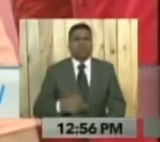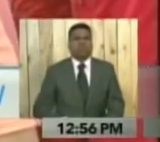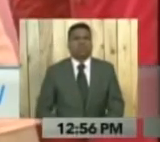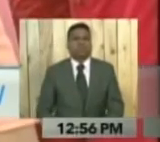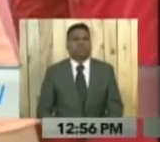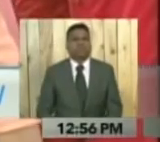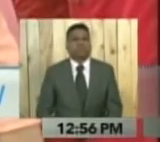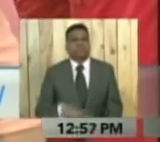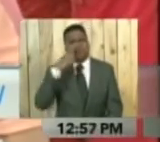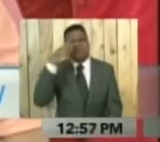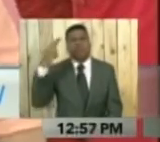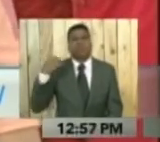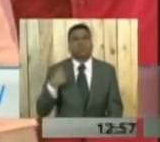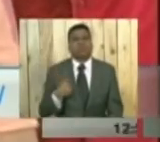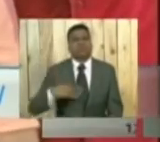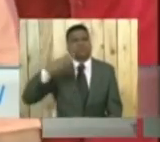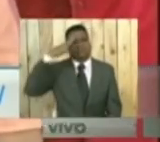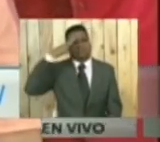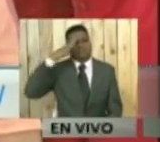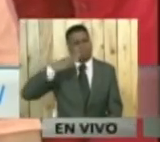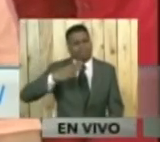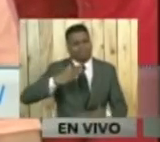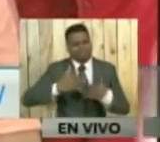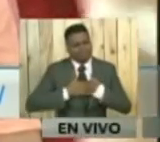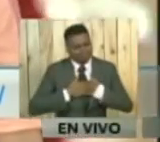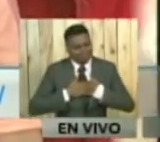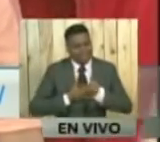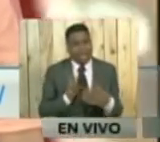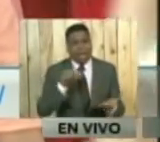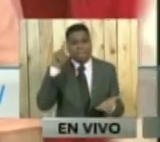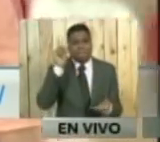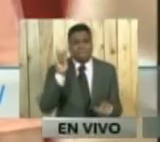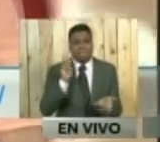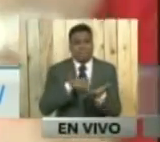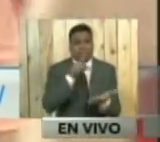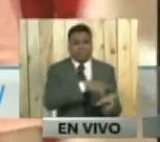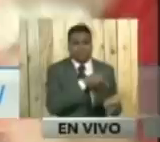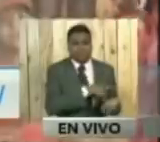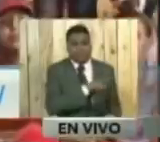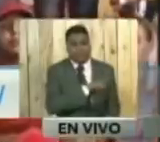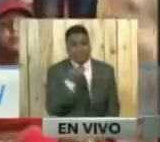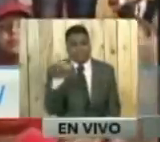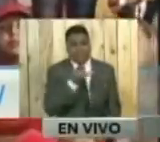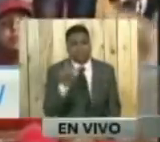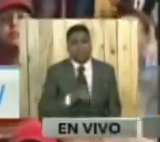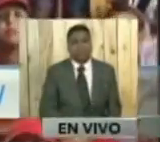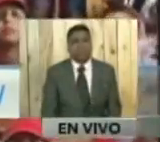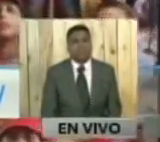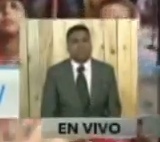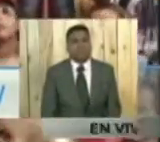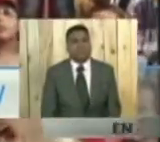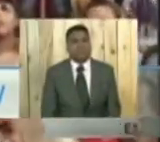orgullo militar en el Partido Socialista Unido de Venezuela.